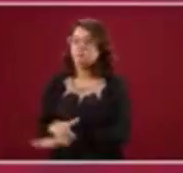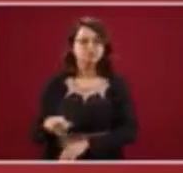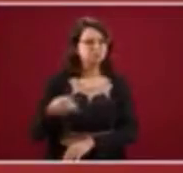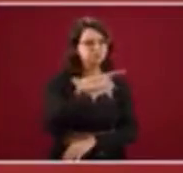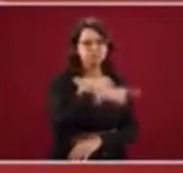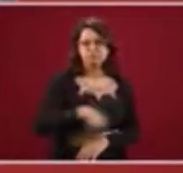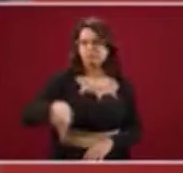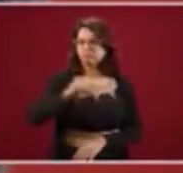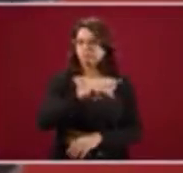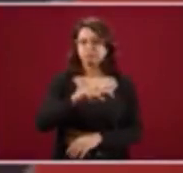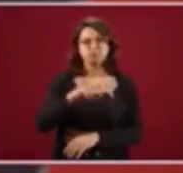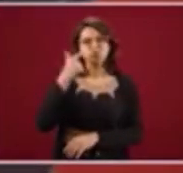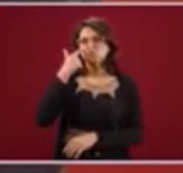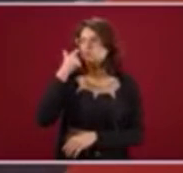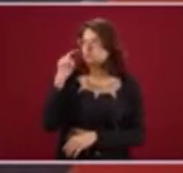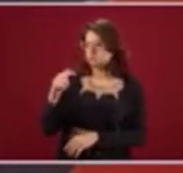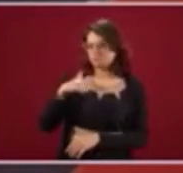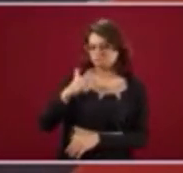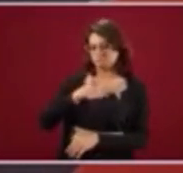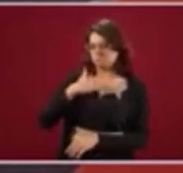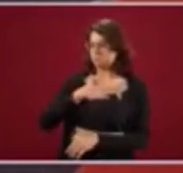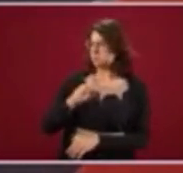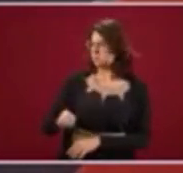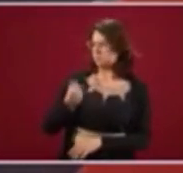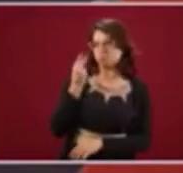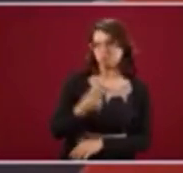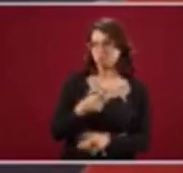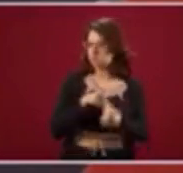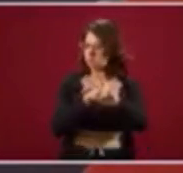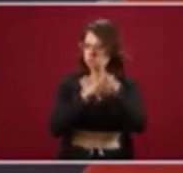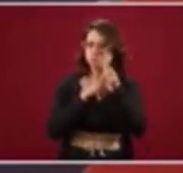los privilegios